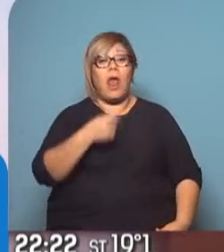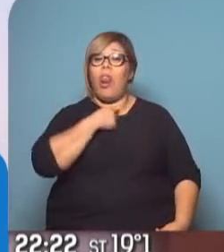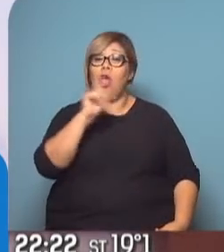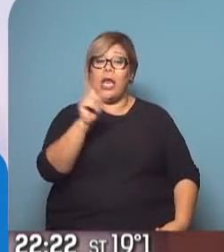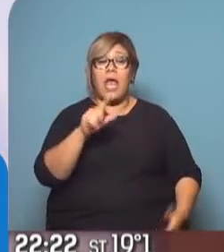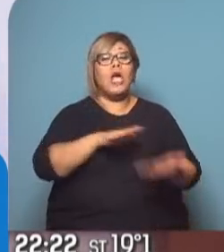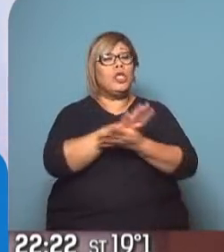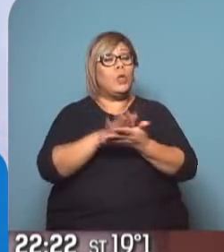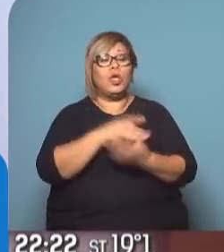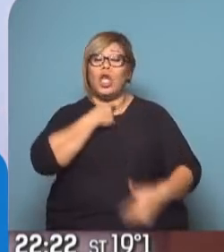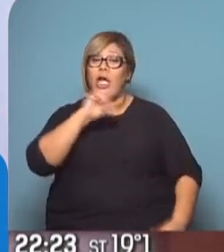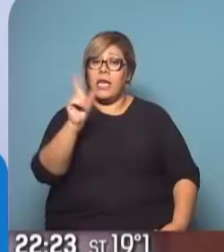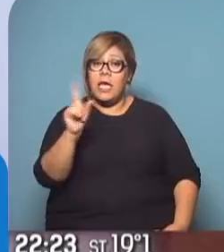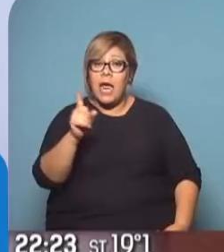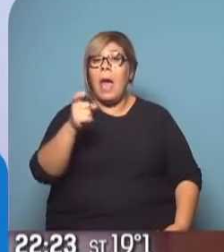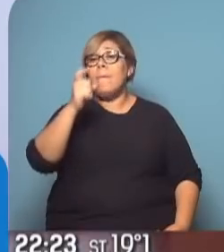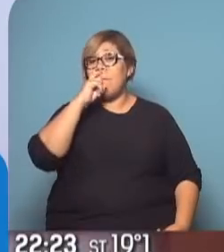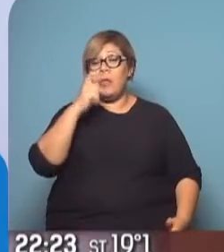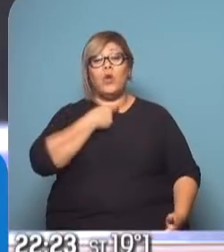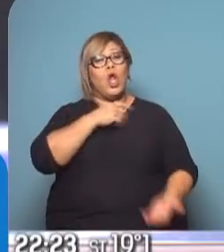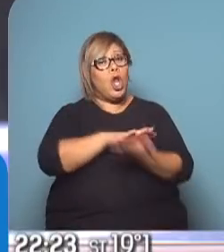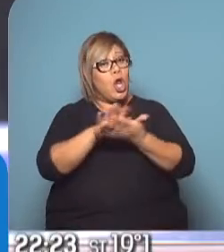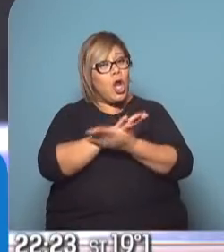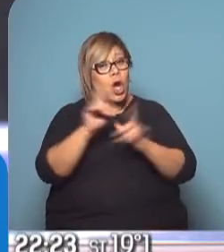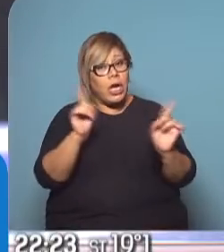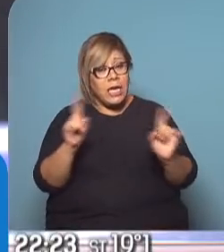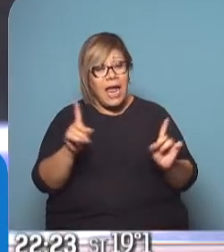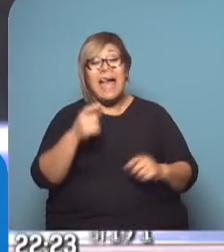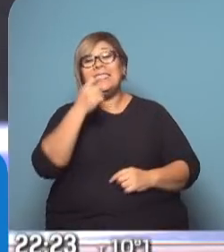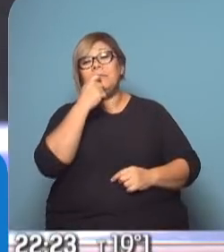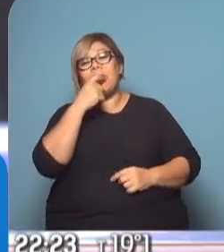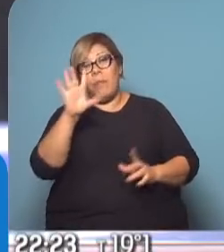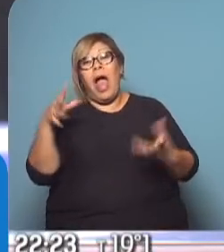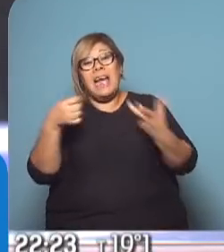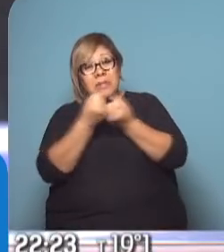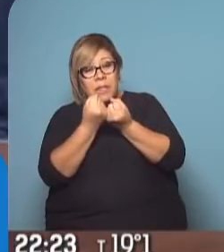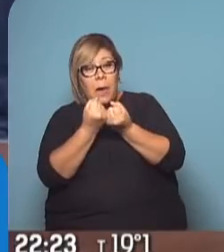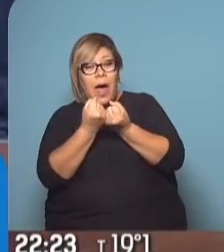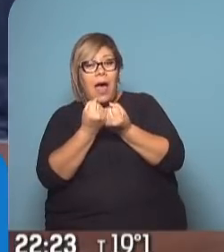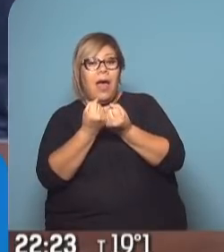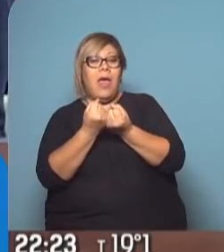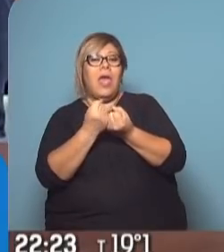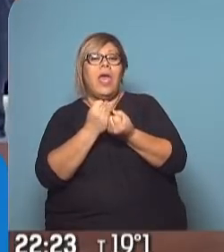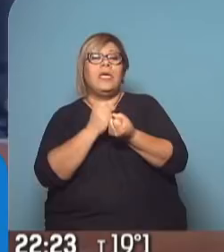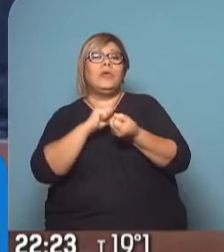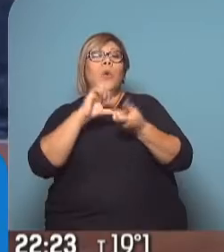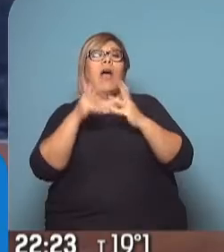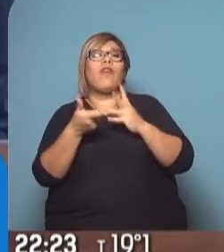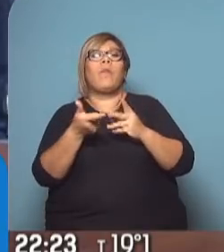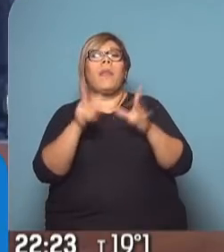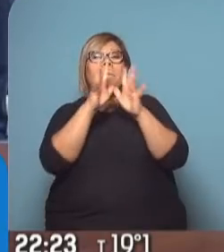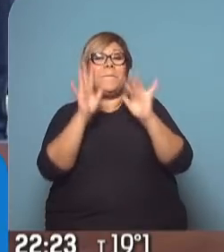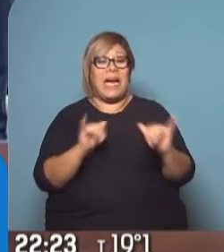avanzar por ese lado, que hubiese salido la salida más rápida, más pacífica y más democrática de un comienzo. A partir de ahí continúa en Venezuela